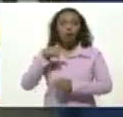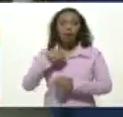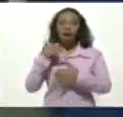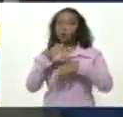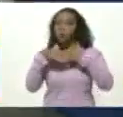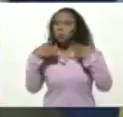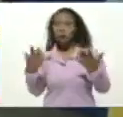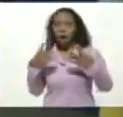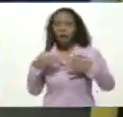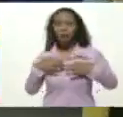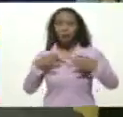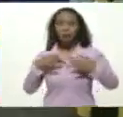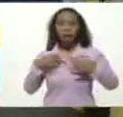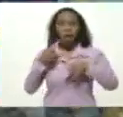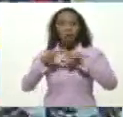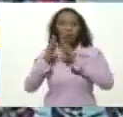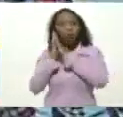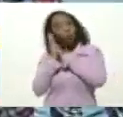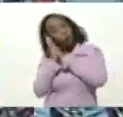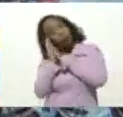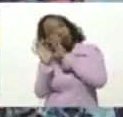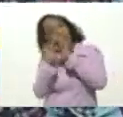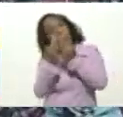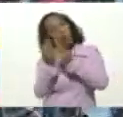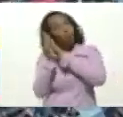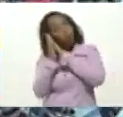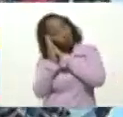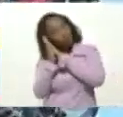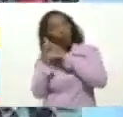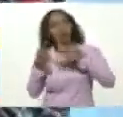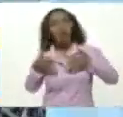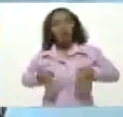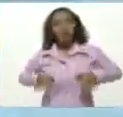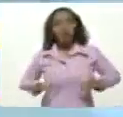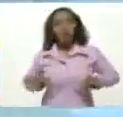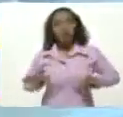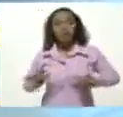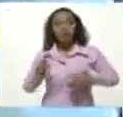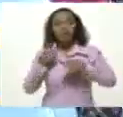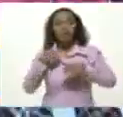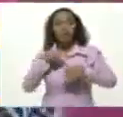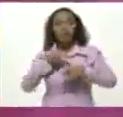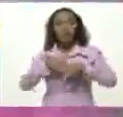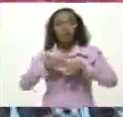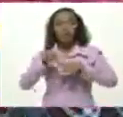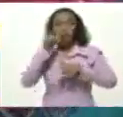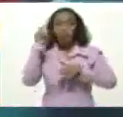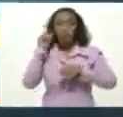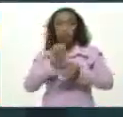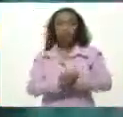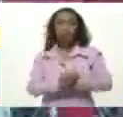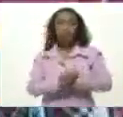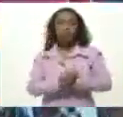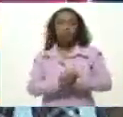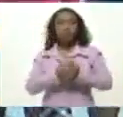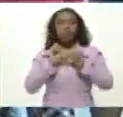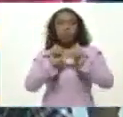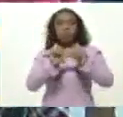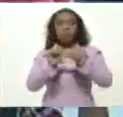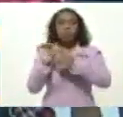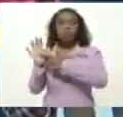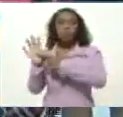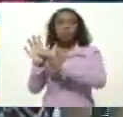las pijamas de la familia, las pijamas familiares, vestidos y confección para nuestros niños y niñas. Y bueno, continuamos,